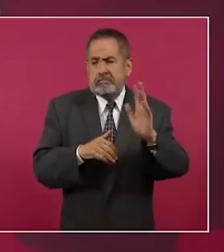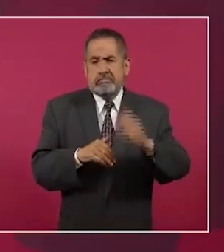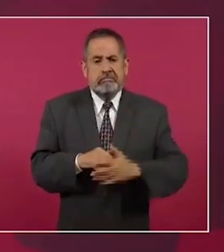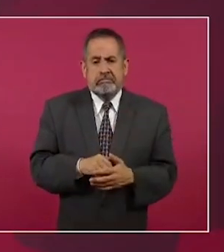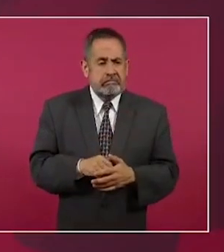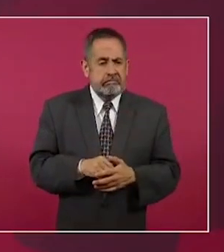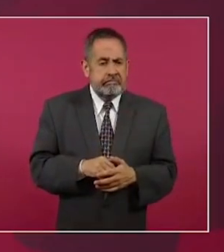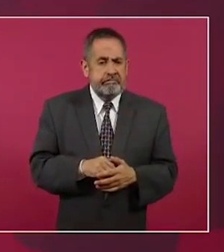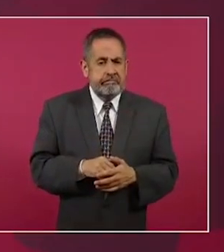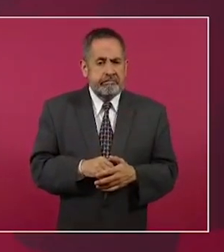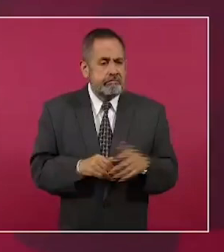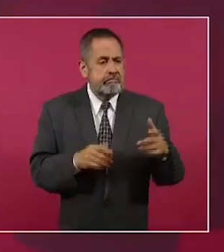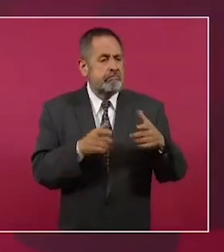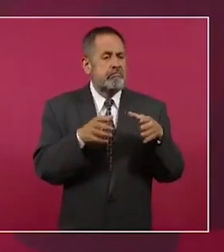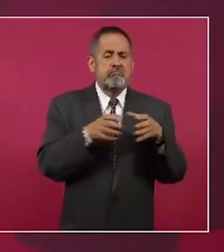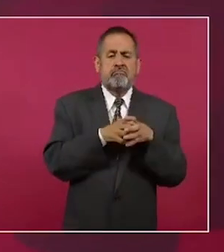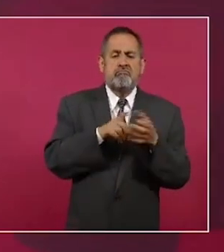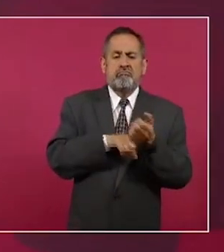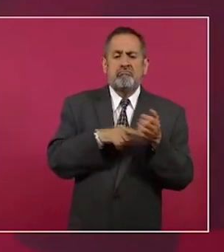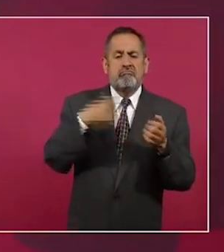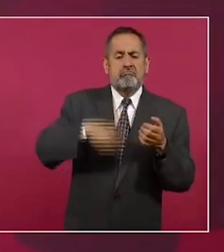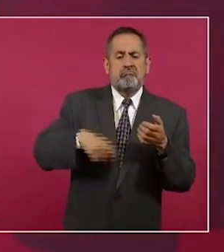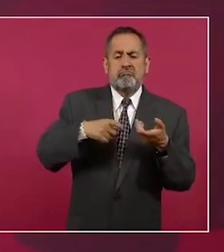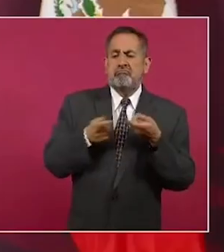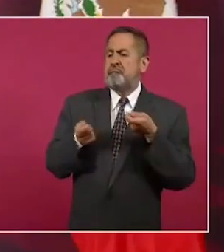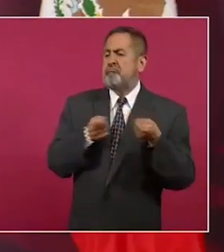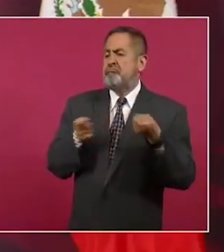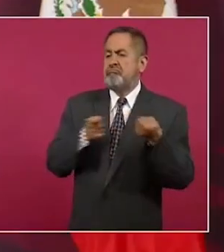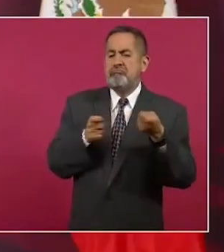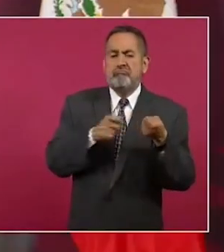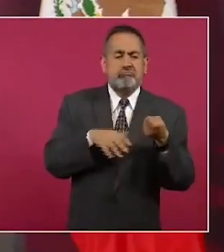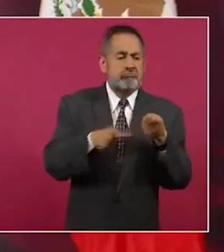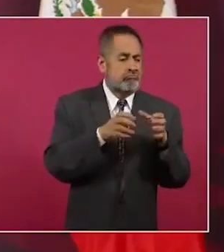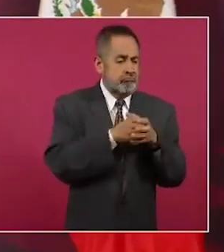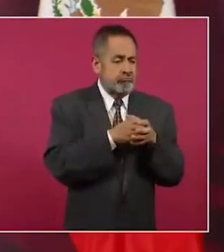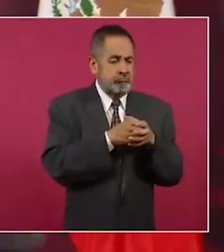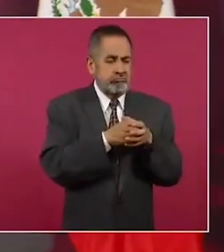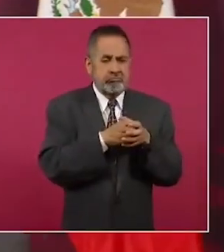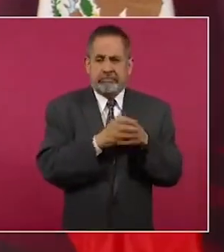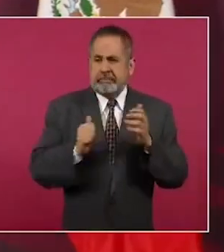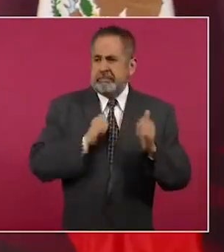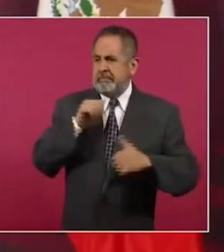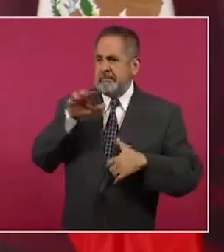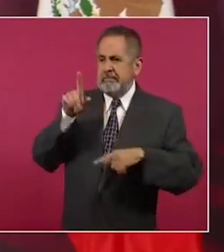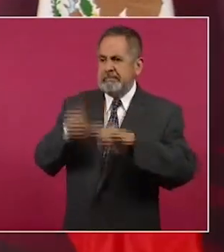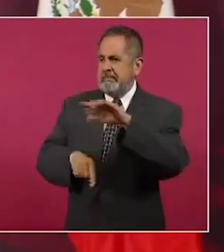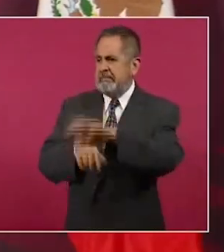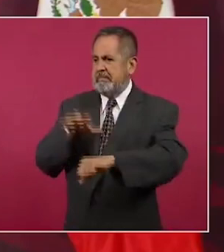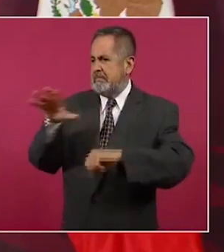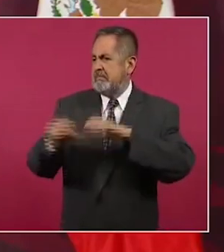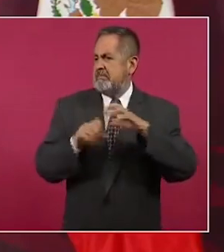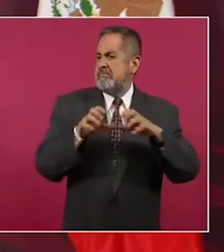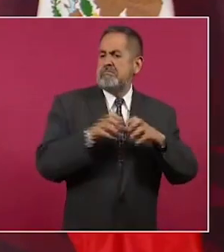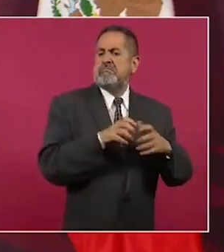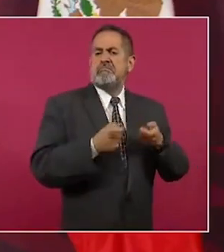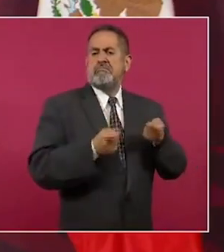de una oligarquía, de una minoría rapaz,